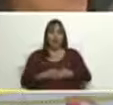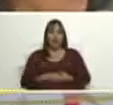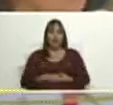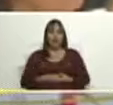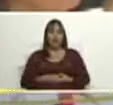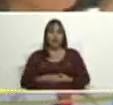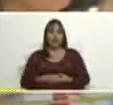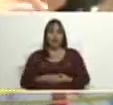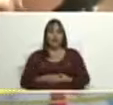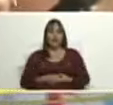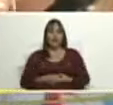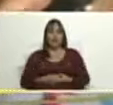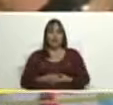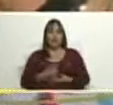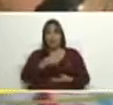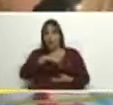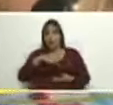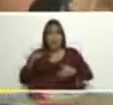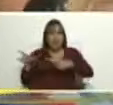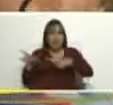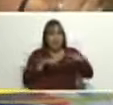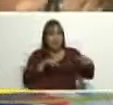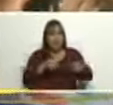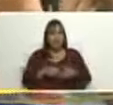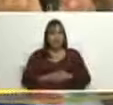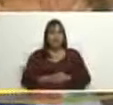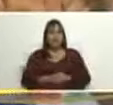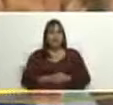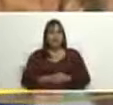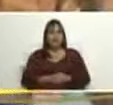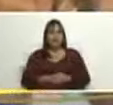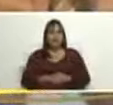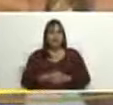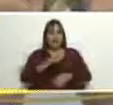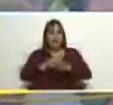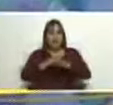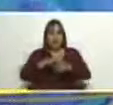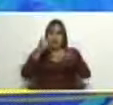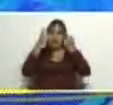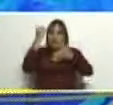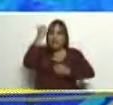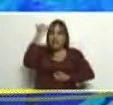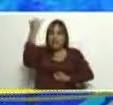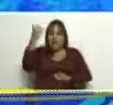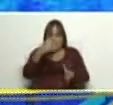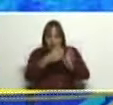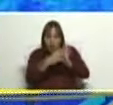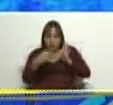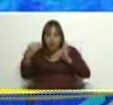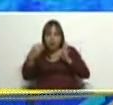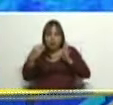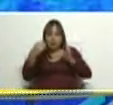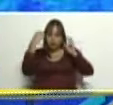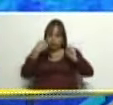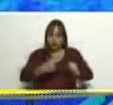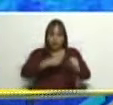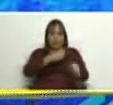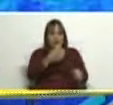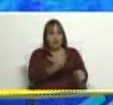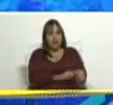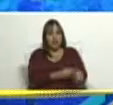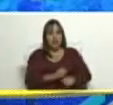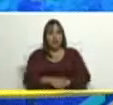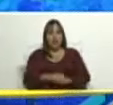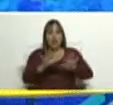Fuimos preparados por su imagen, por su idea, por su templanza, y 11